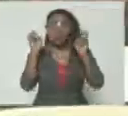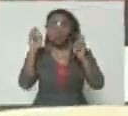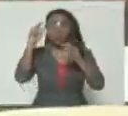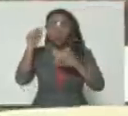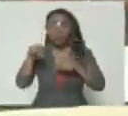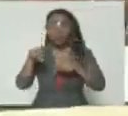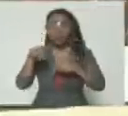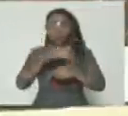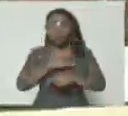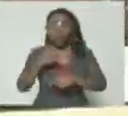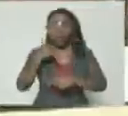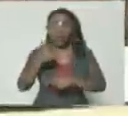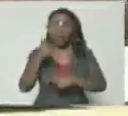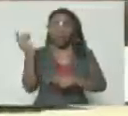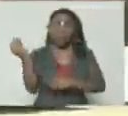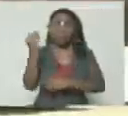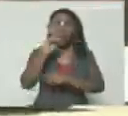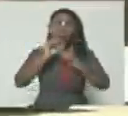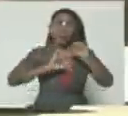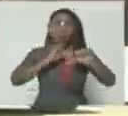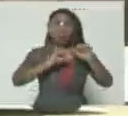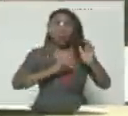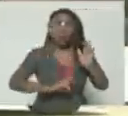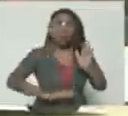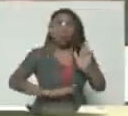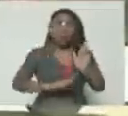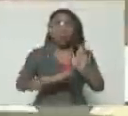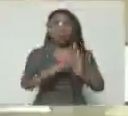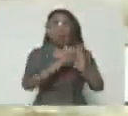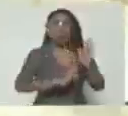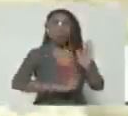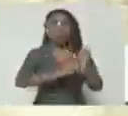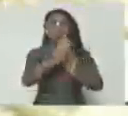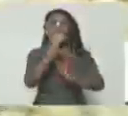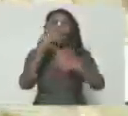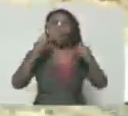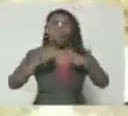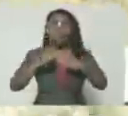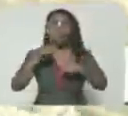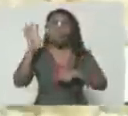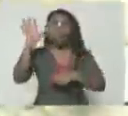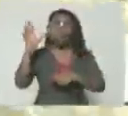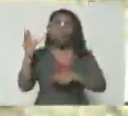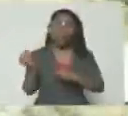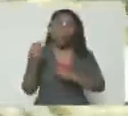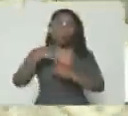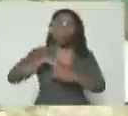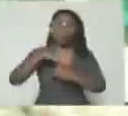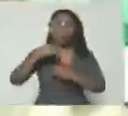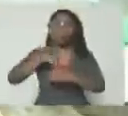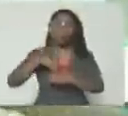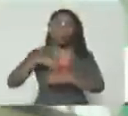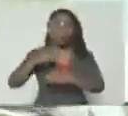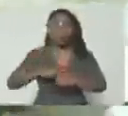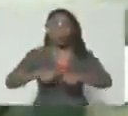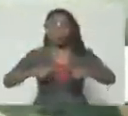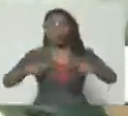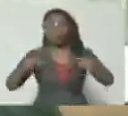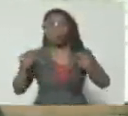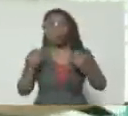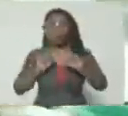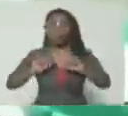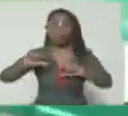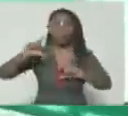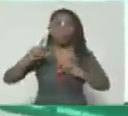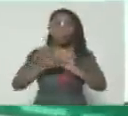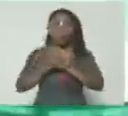decir, presidente, más producción, más ingresos para el Estado. Y siguiendo este mismo ejemplo, presidente, venimos trabajando en la